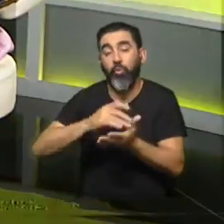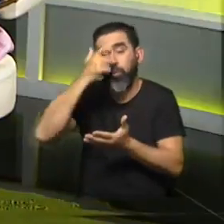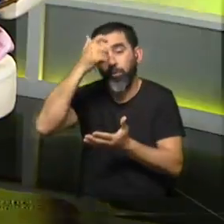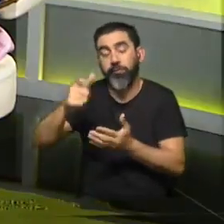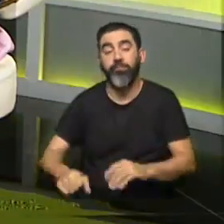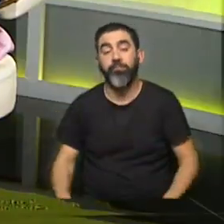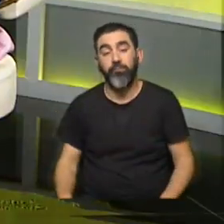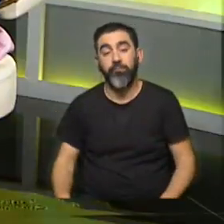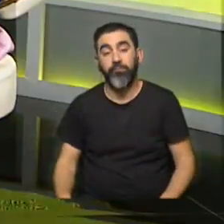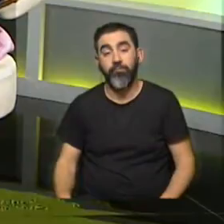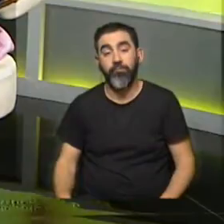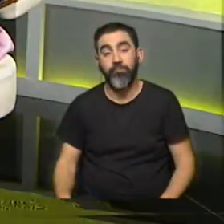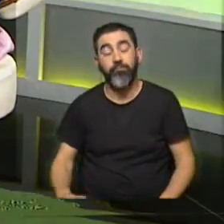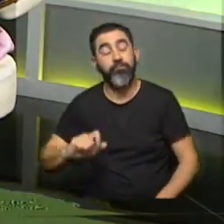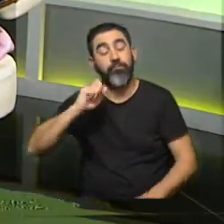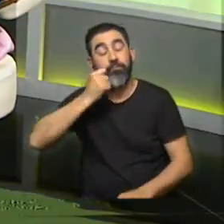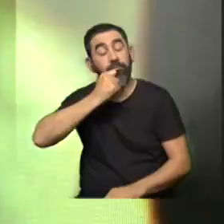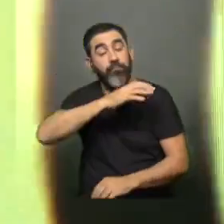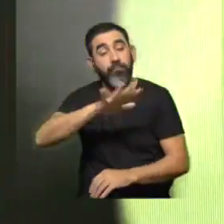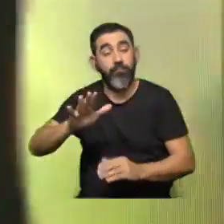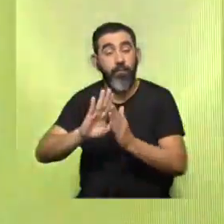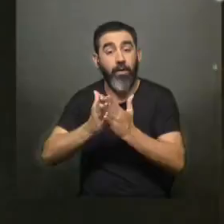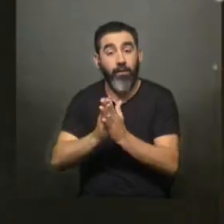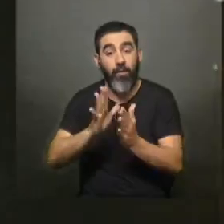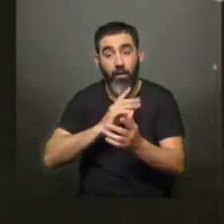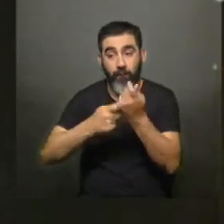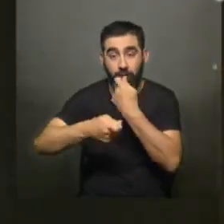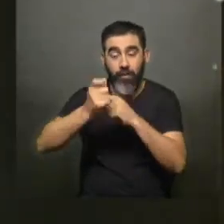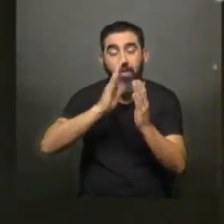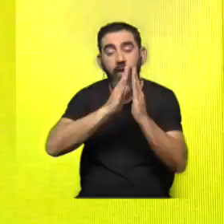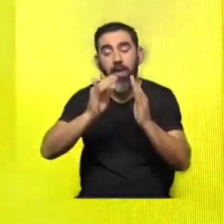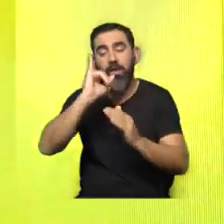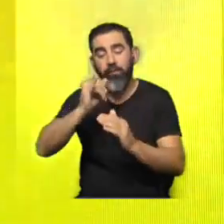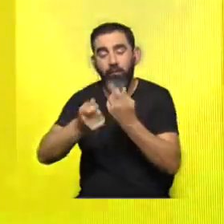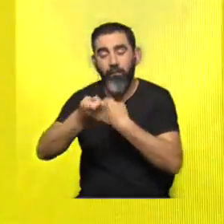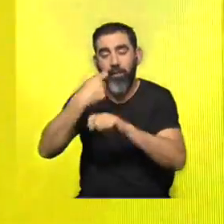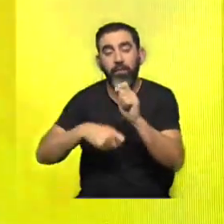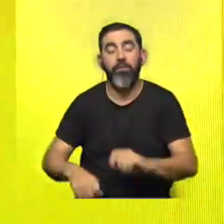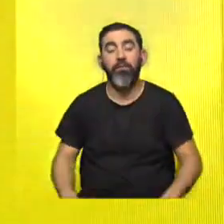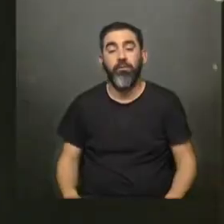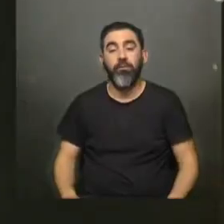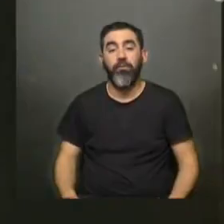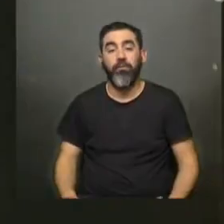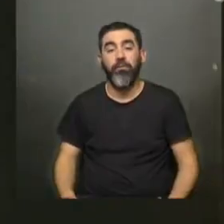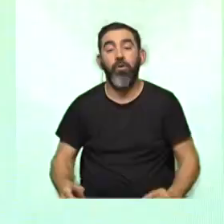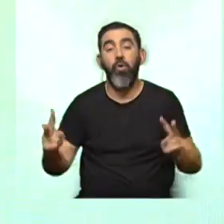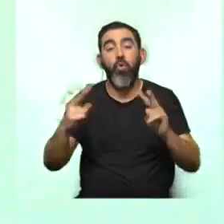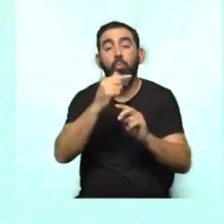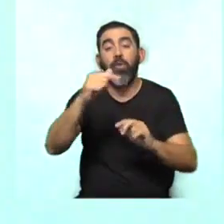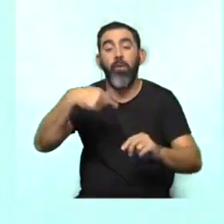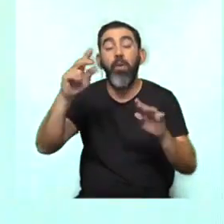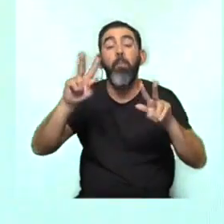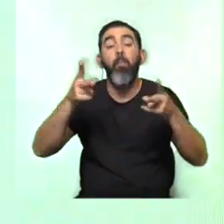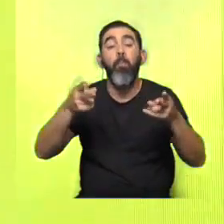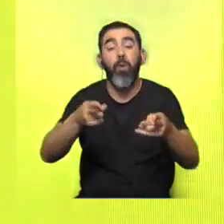Excelente. Alexandra, si me enganché con la historia, el libro está en librerías. Está en todas las librerías. Perfecto. Bueno, muy bien, muchas gracias. Hasta la semana que viene. Pausa